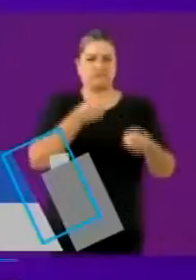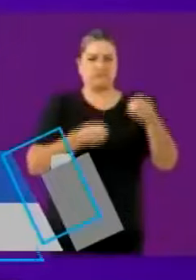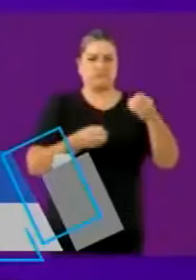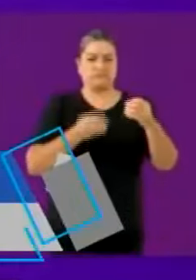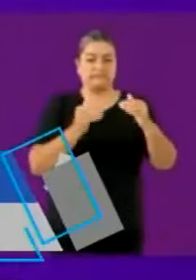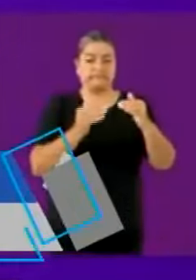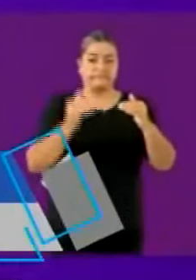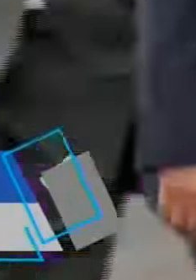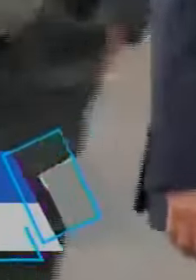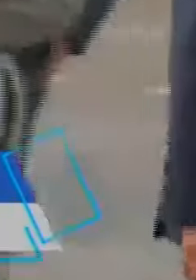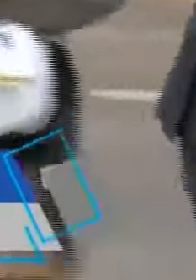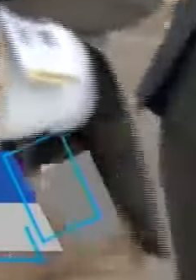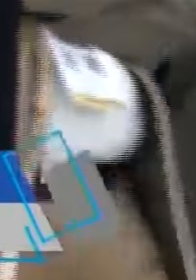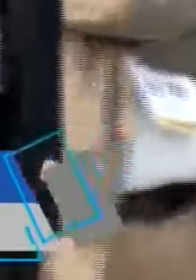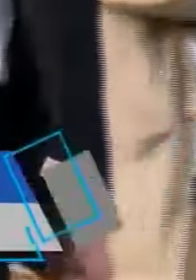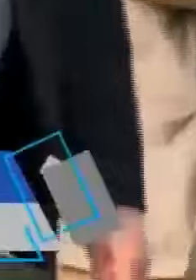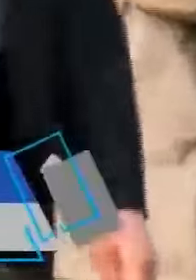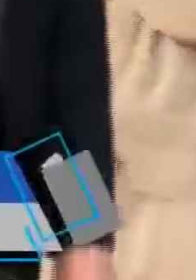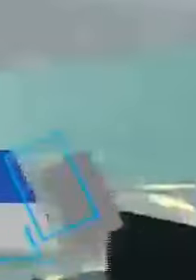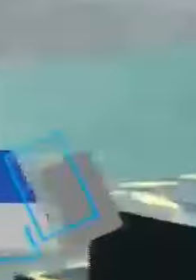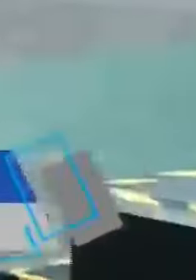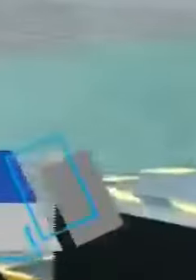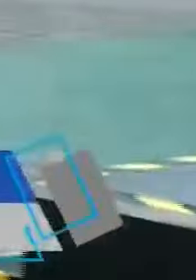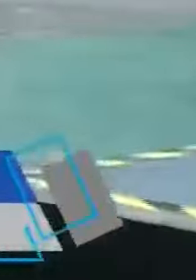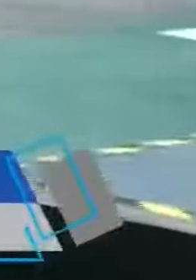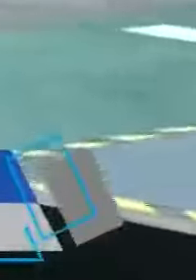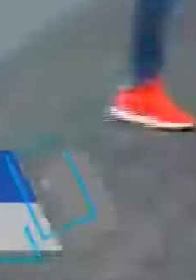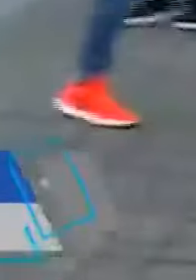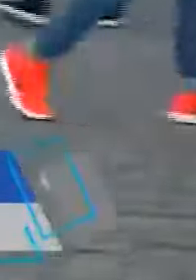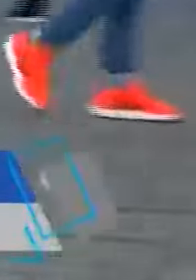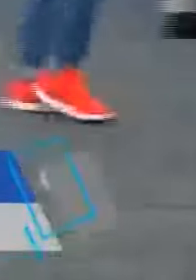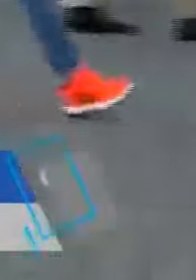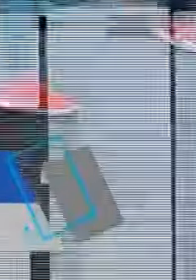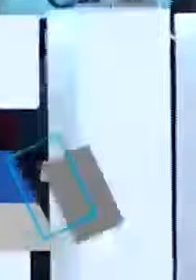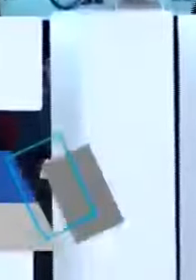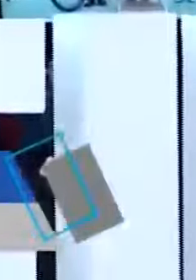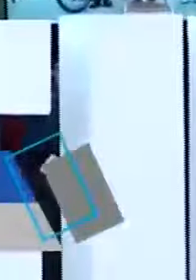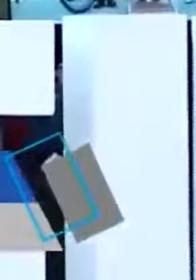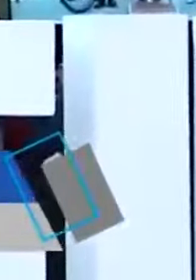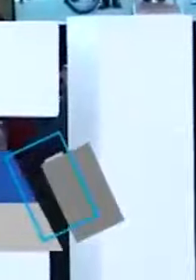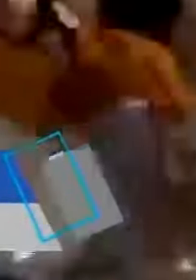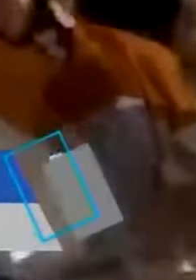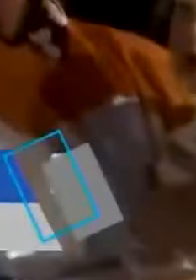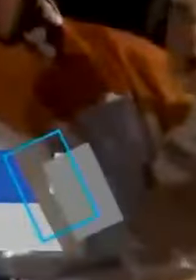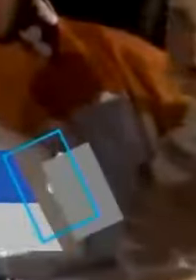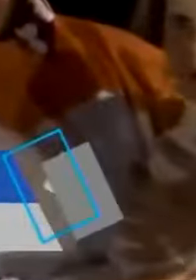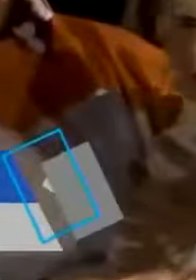educación, combate a la corrupción, entre otros temas. Y las descalificaciones, pues no se hicieron esperar.